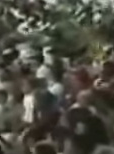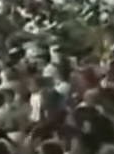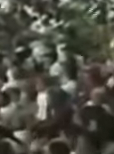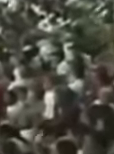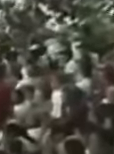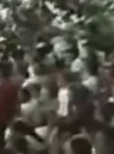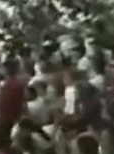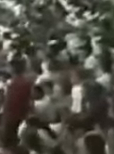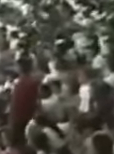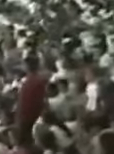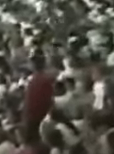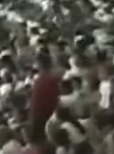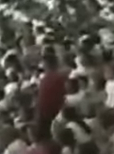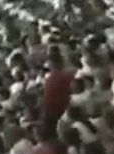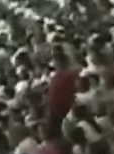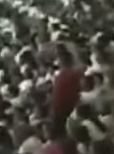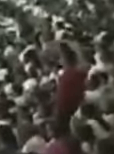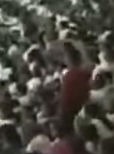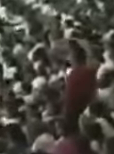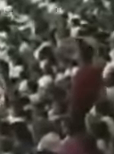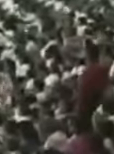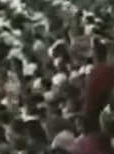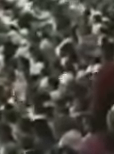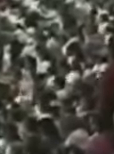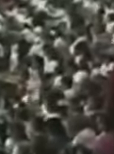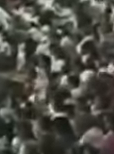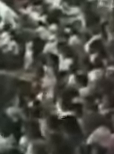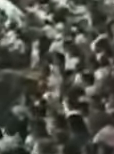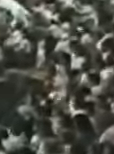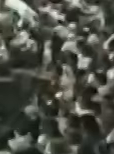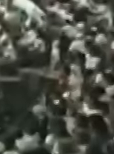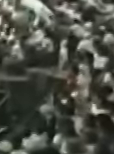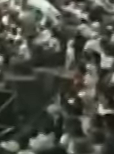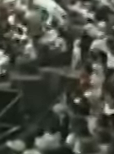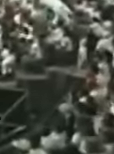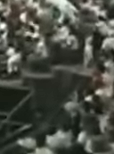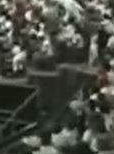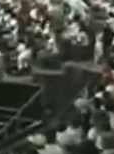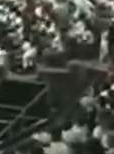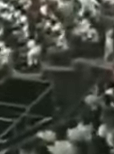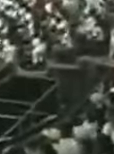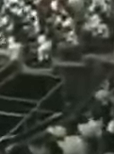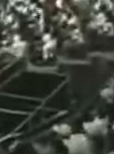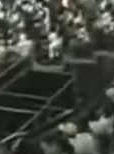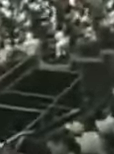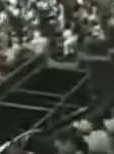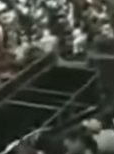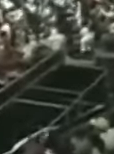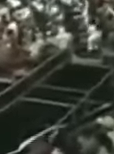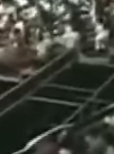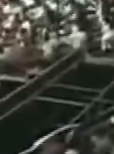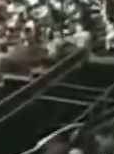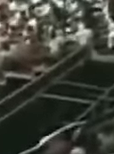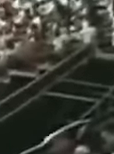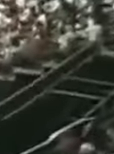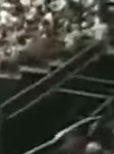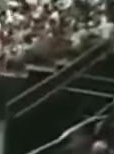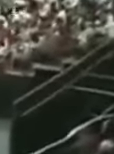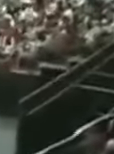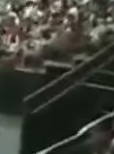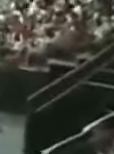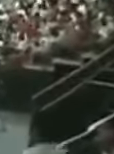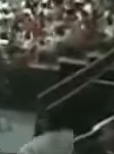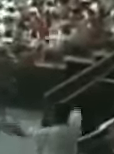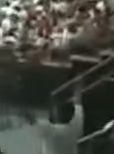presidente Nicolás Maduro Moros a este espacio para celebrar el 11 aniversario del golpe de